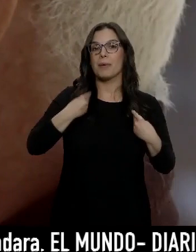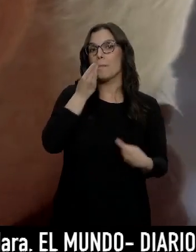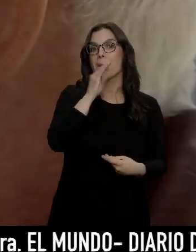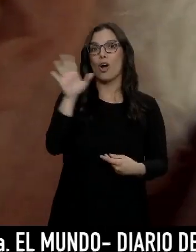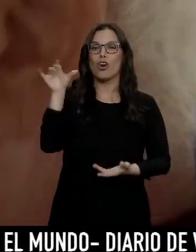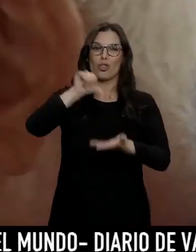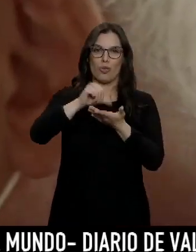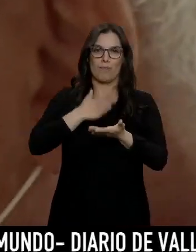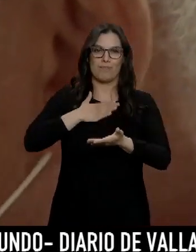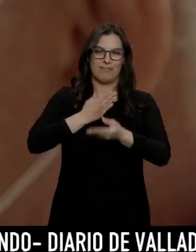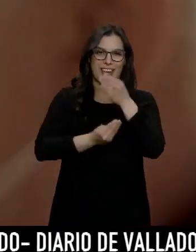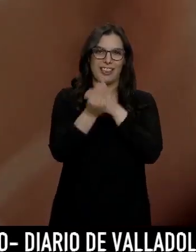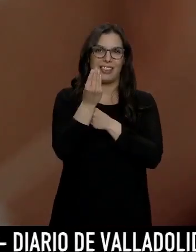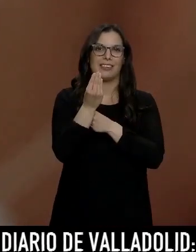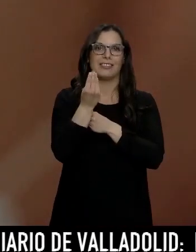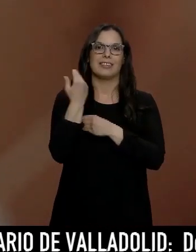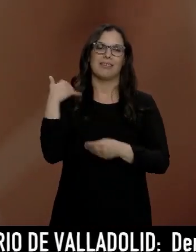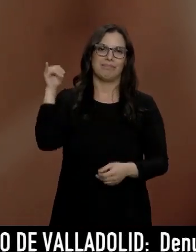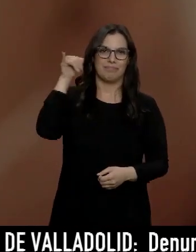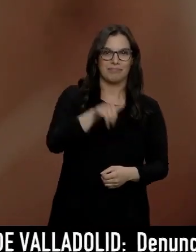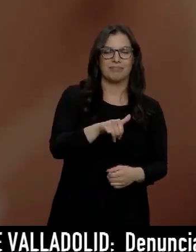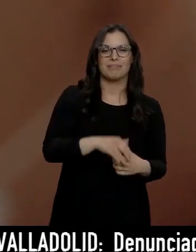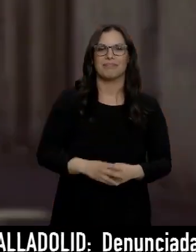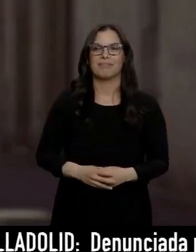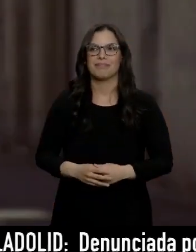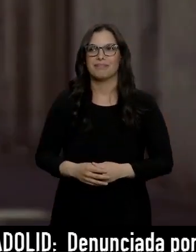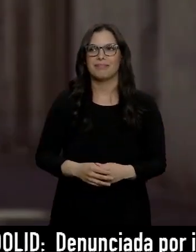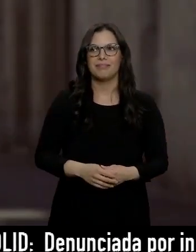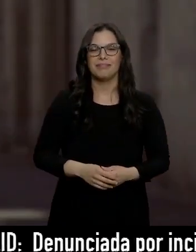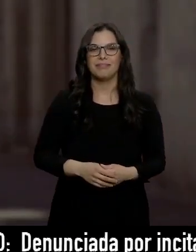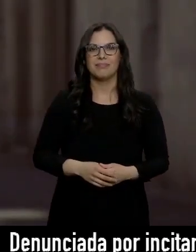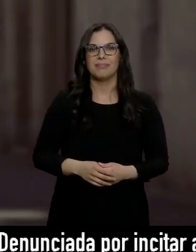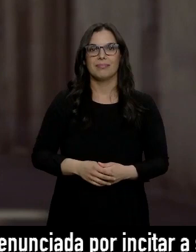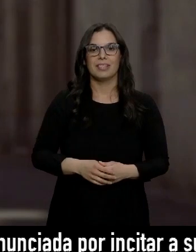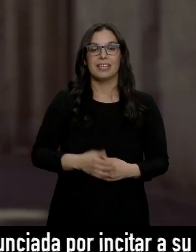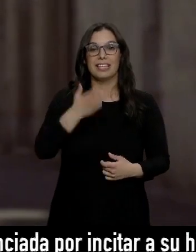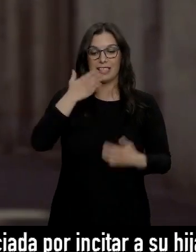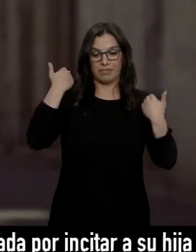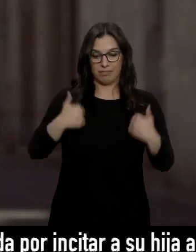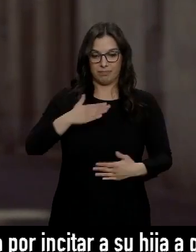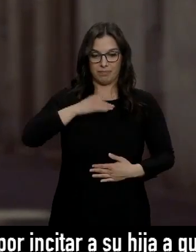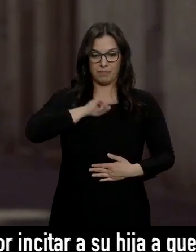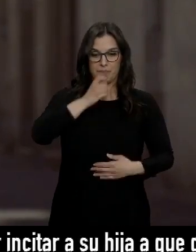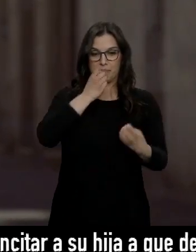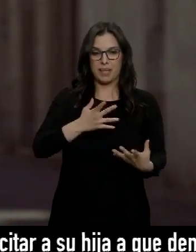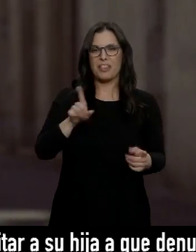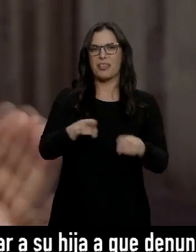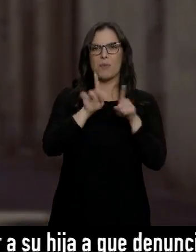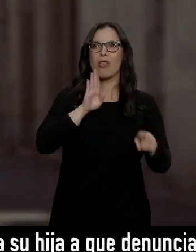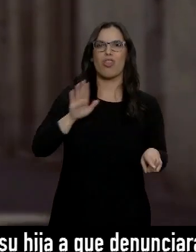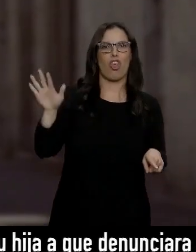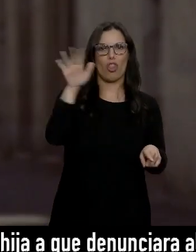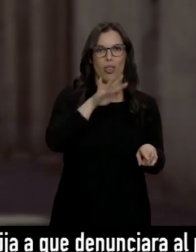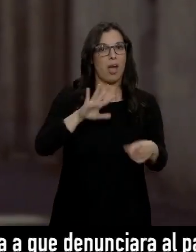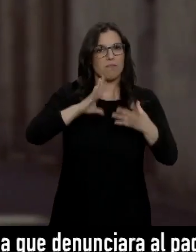ciudad natal. Con él llegamos a destino. El lugar eres tú. Y si tú estás bien, no importa.